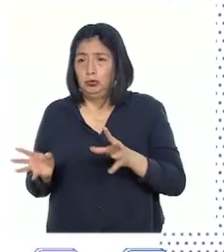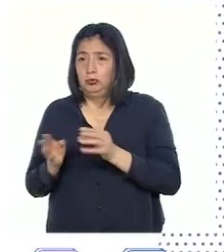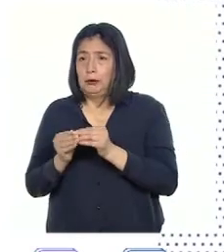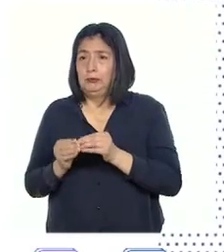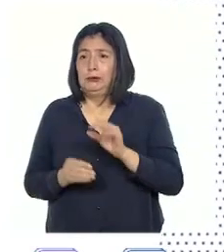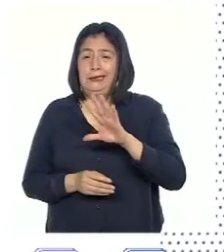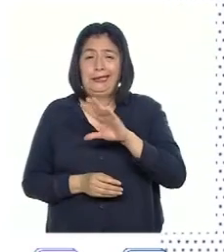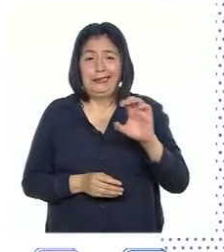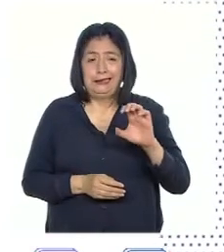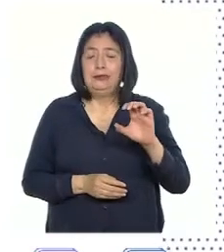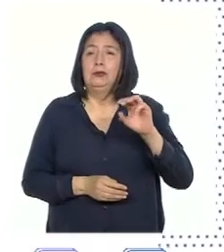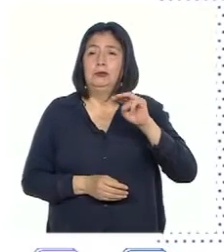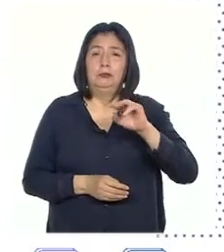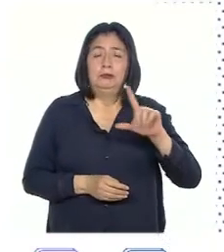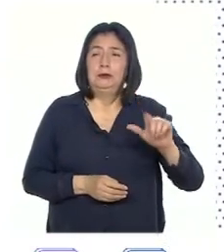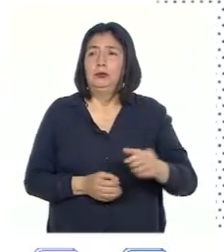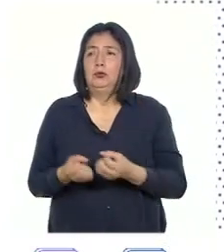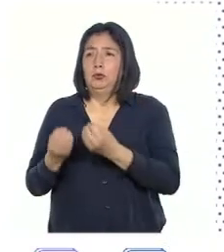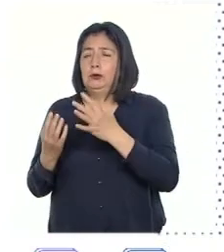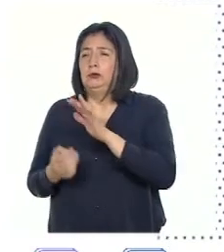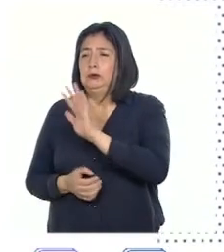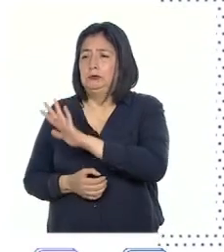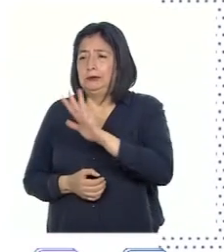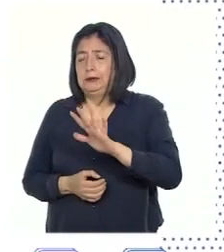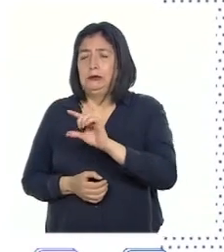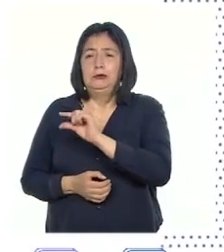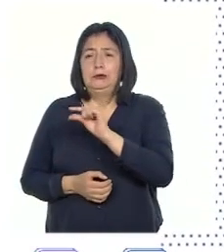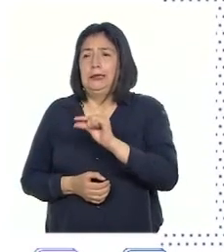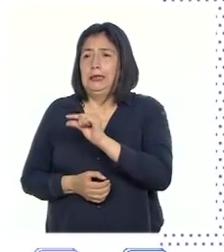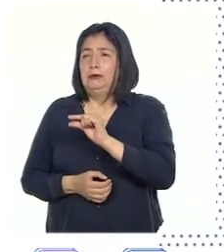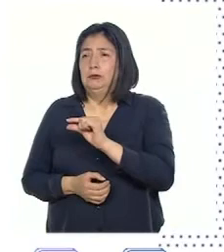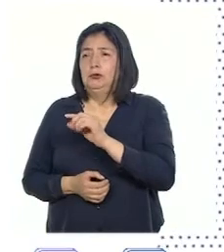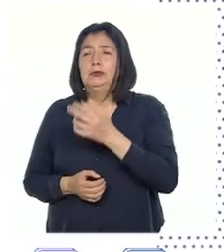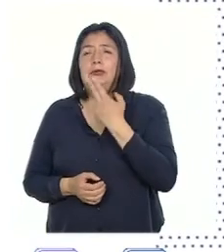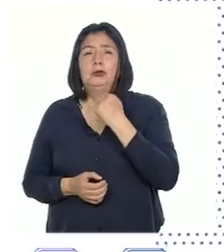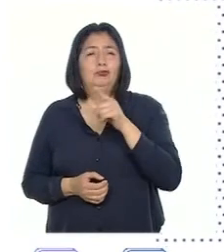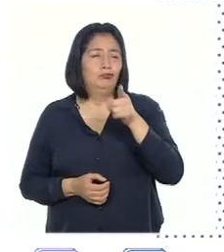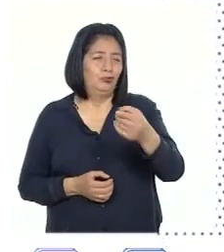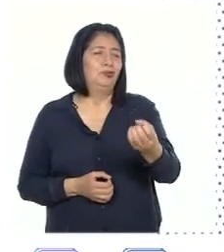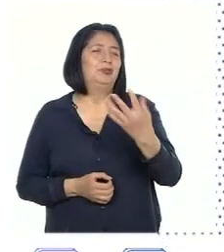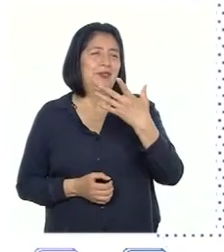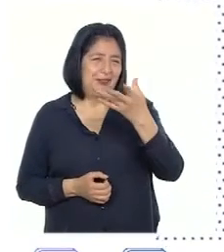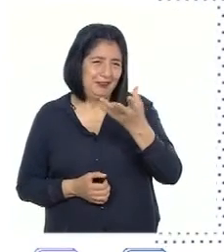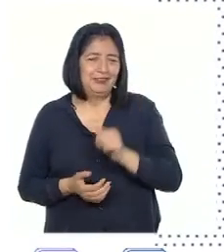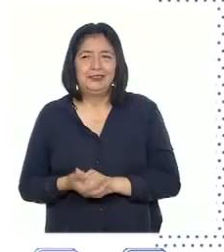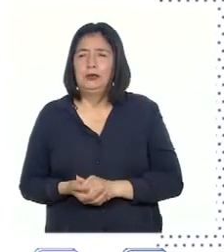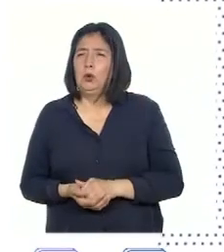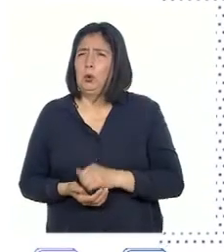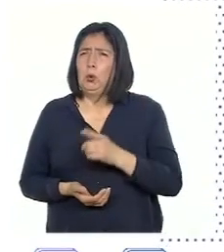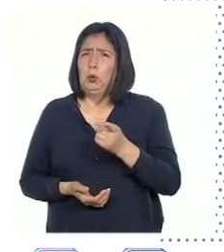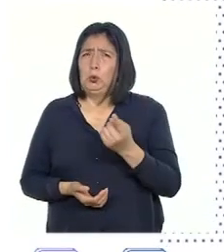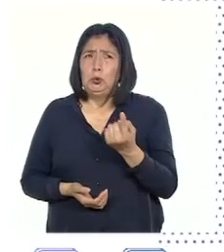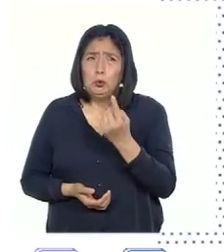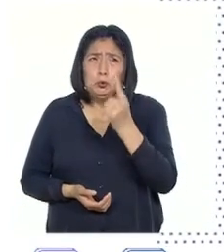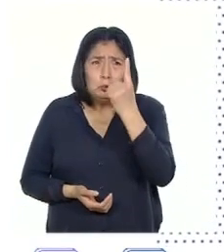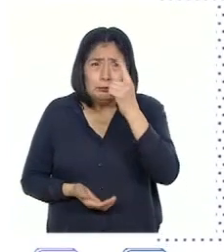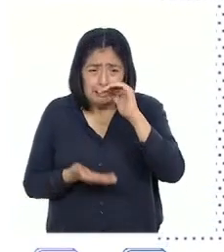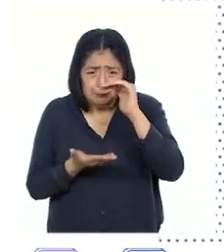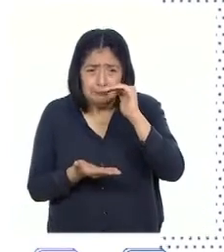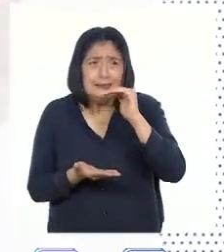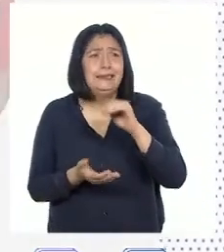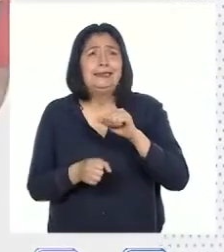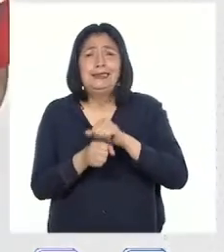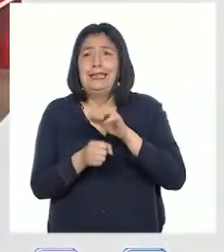en 500 mililitros hay 55 gramos de azúcar. Tú lo has dicho, Patricia. Y solo en una botella